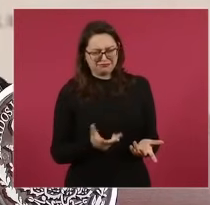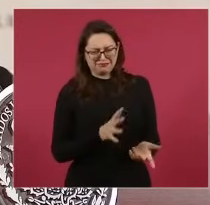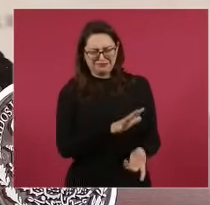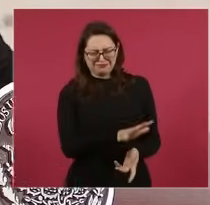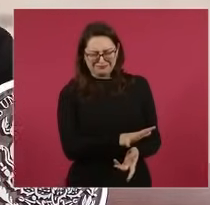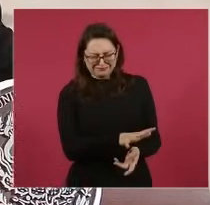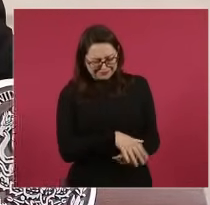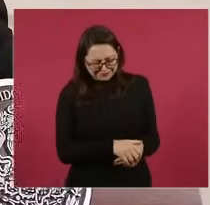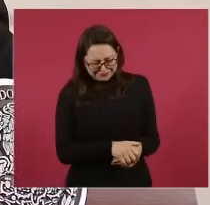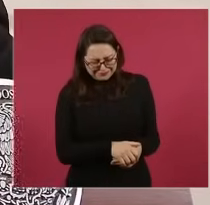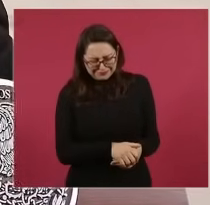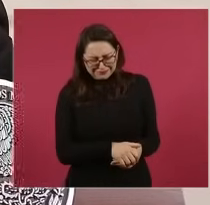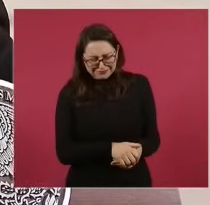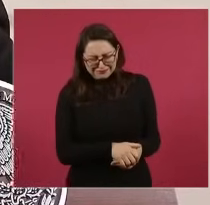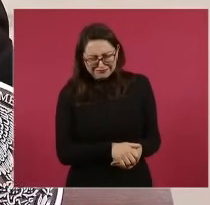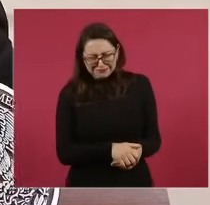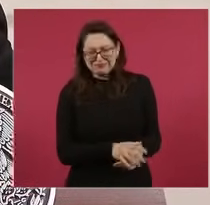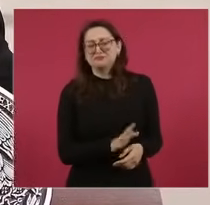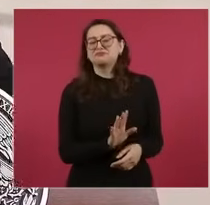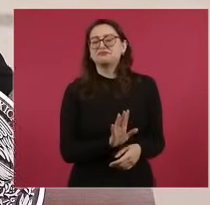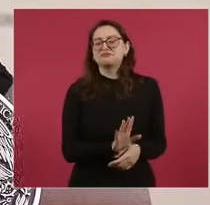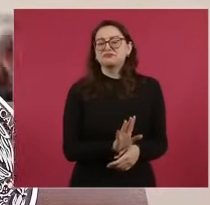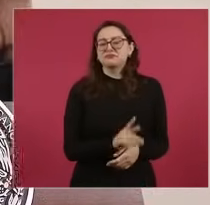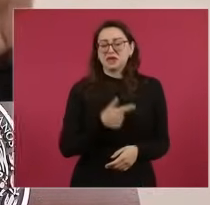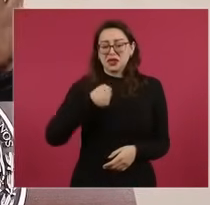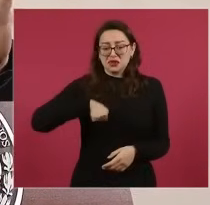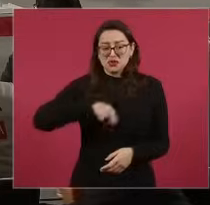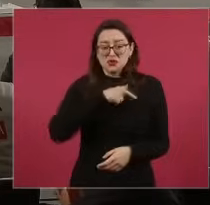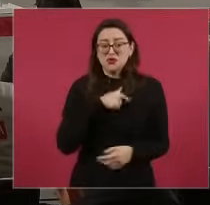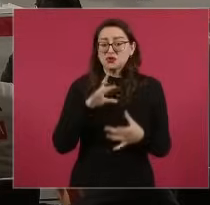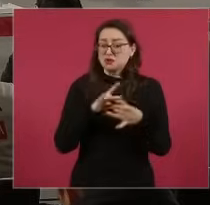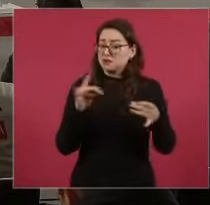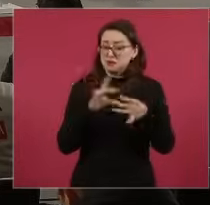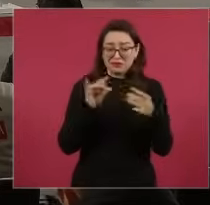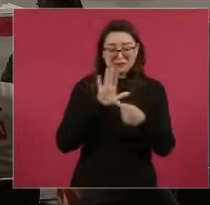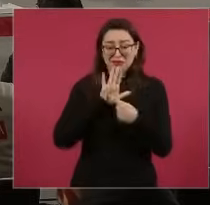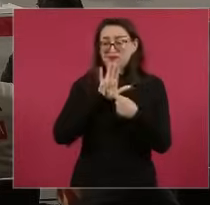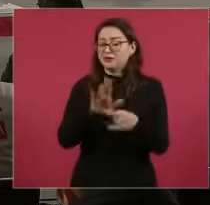pero lo que voy es, esto lo aclaramos. Esta es una.